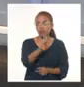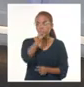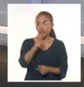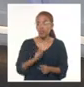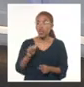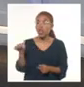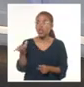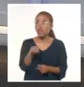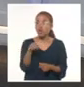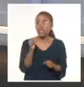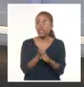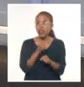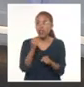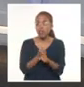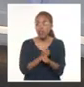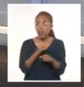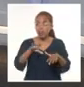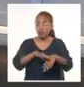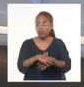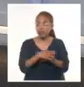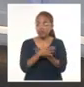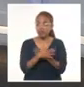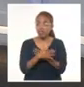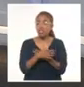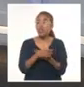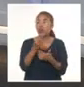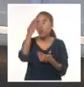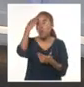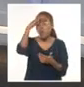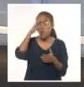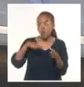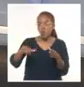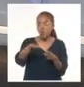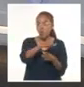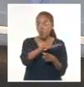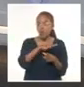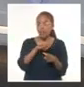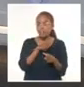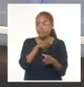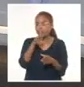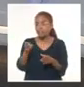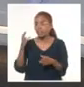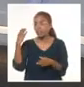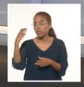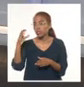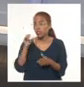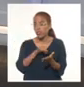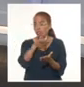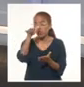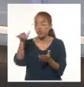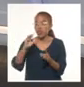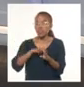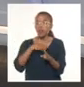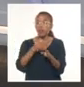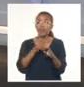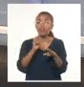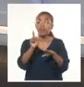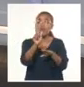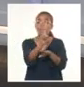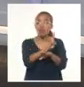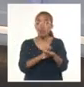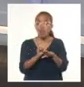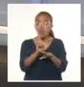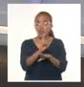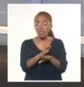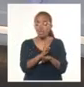consulado, haciendo que no pocos cubanos tuviesen que vivir el calvario de ir a Colombia y luego a Guyana para hacer sus trámites